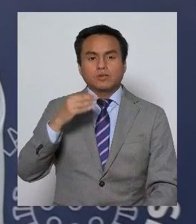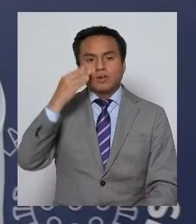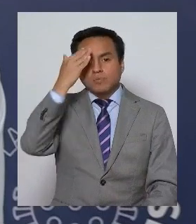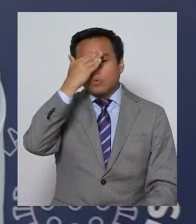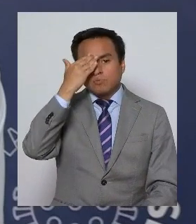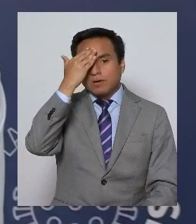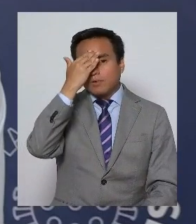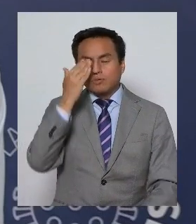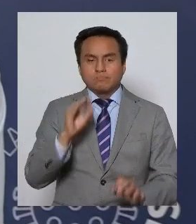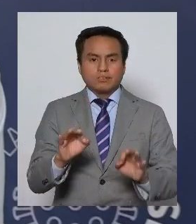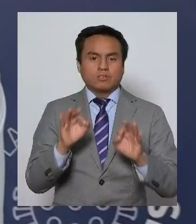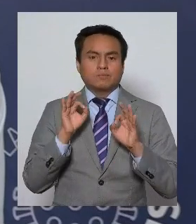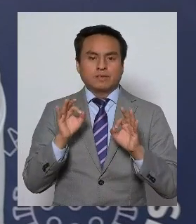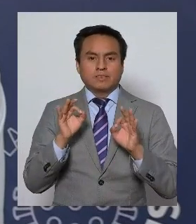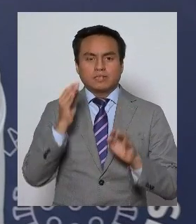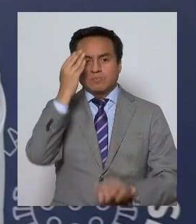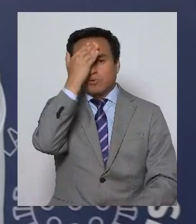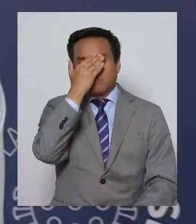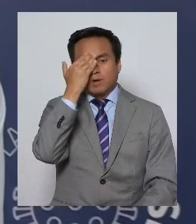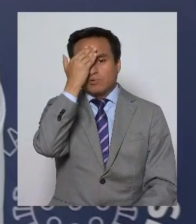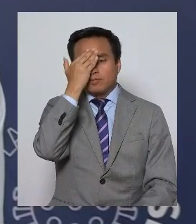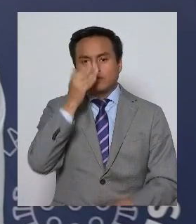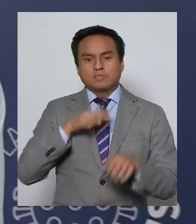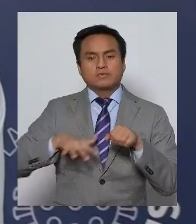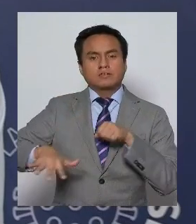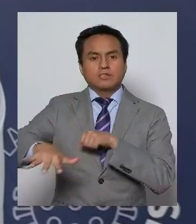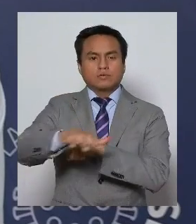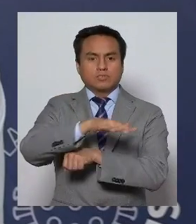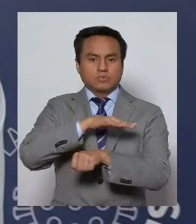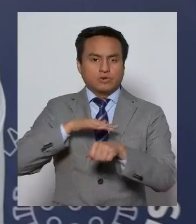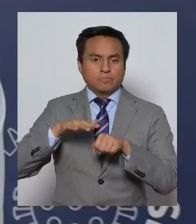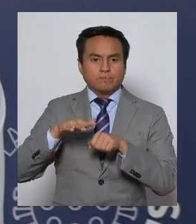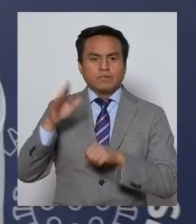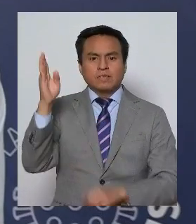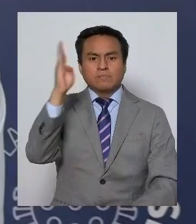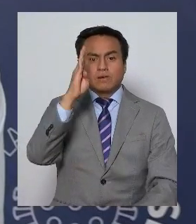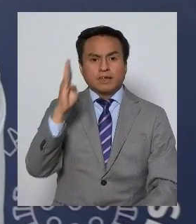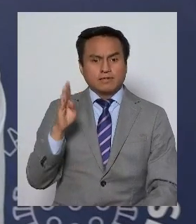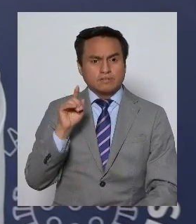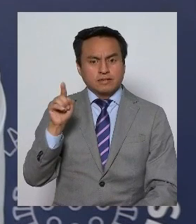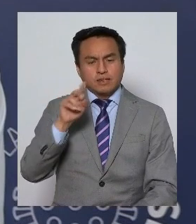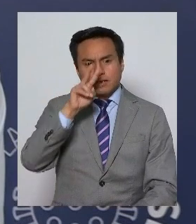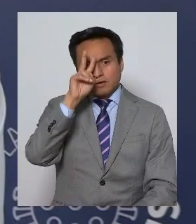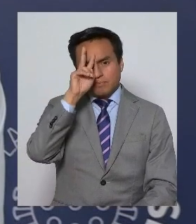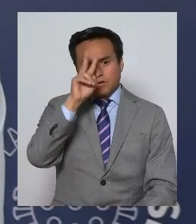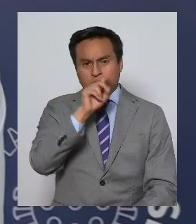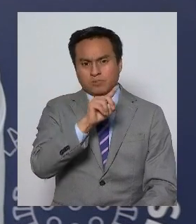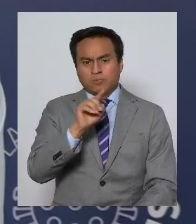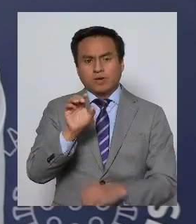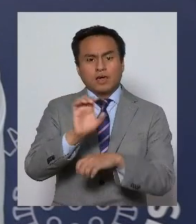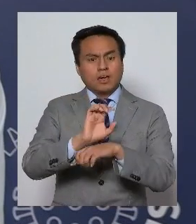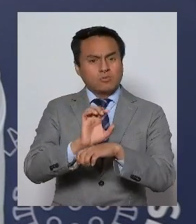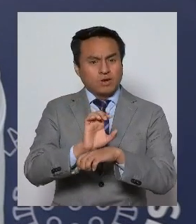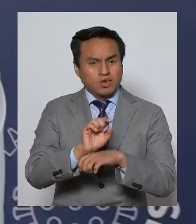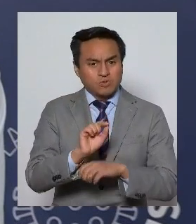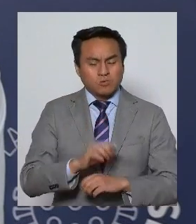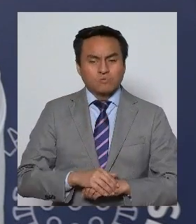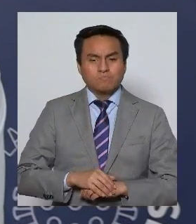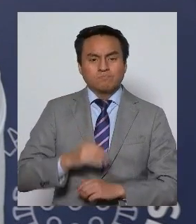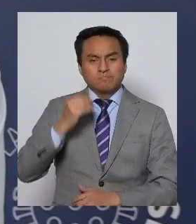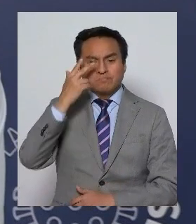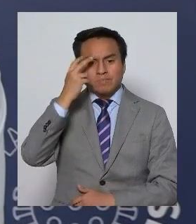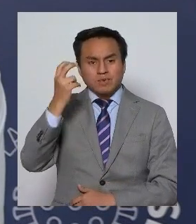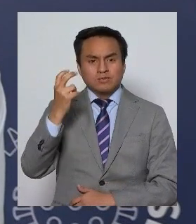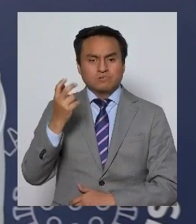preocupa muy particularmente la situación de Brasil, Perú, Ecuador,